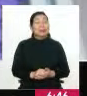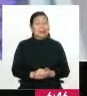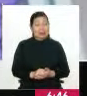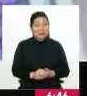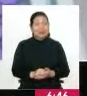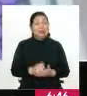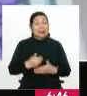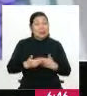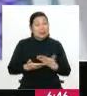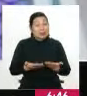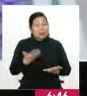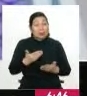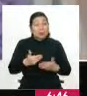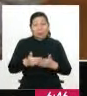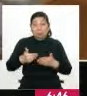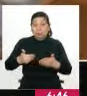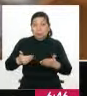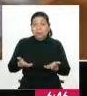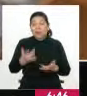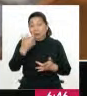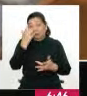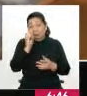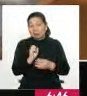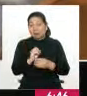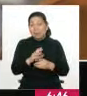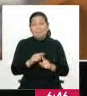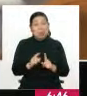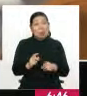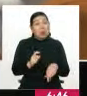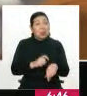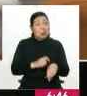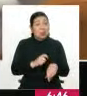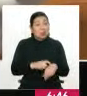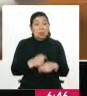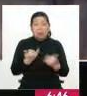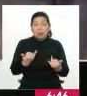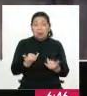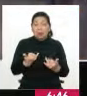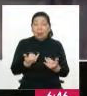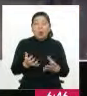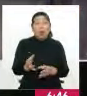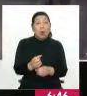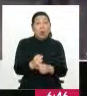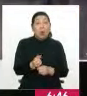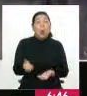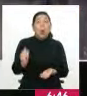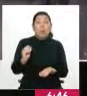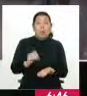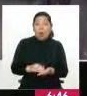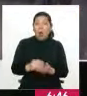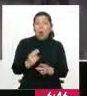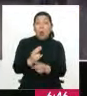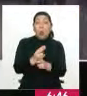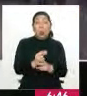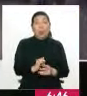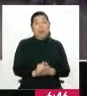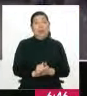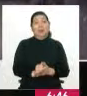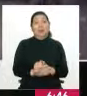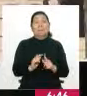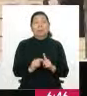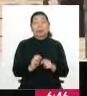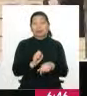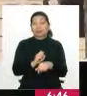Exacto, se produjo cierto retroceso en ciertas enfermedades crónicas, pero al momento estamos retomando estos cuidados. Retomando, claro. Claro, definitivamente